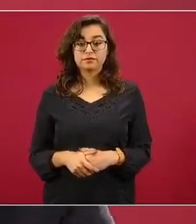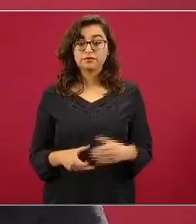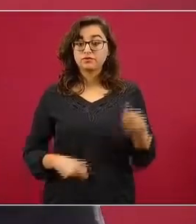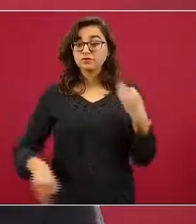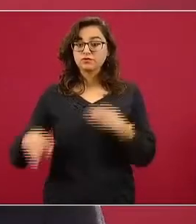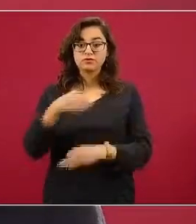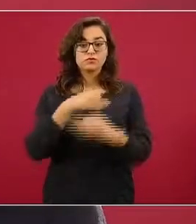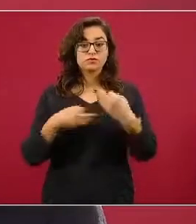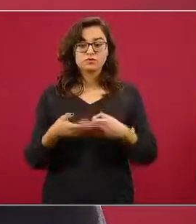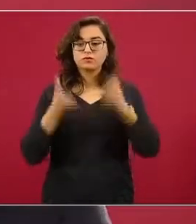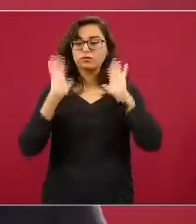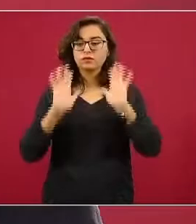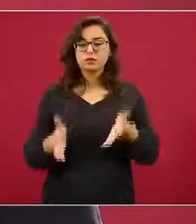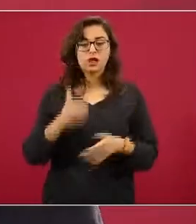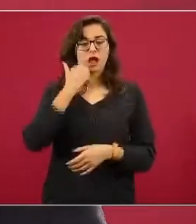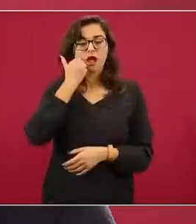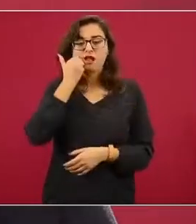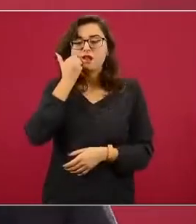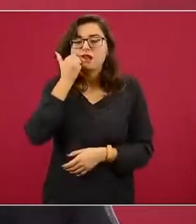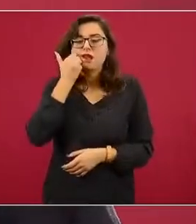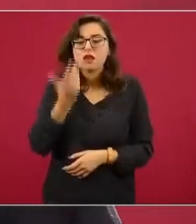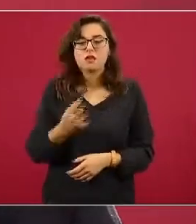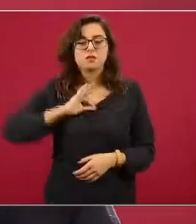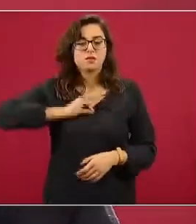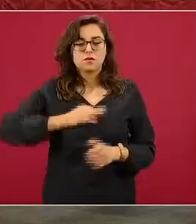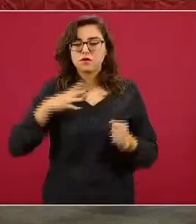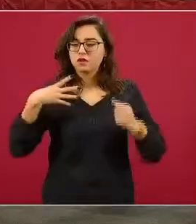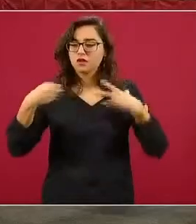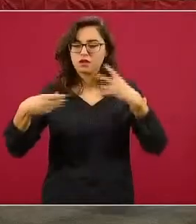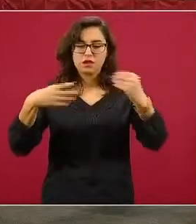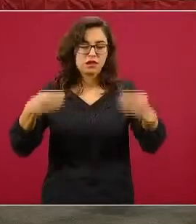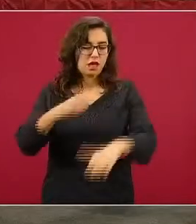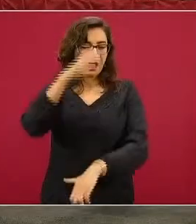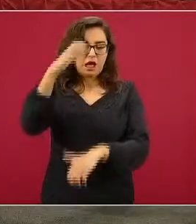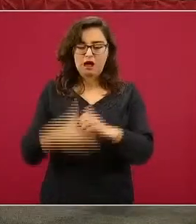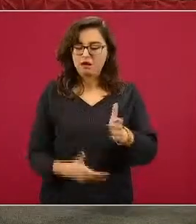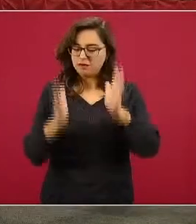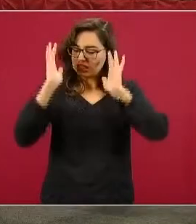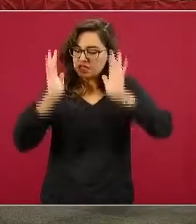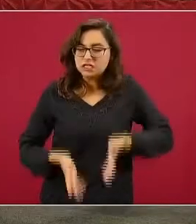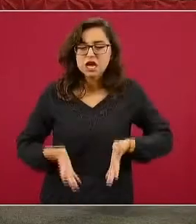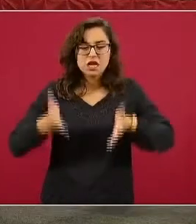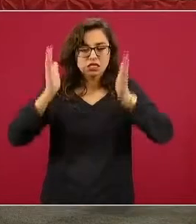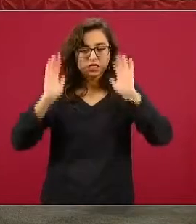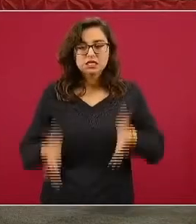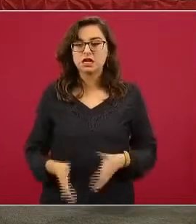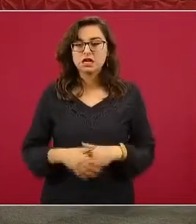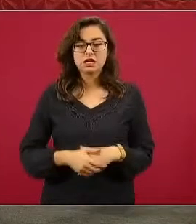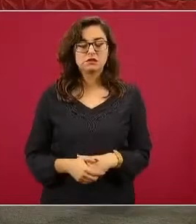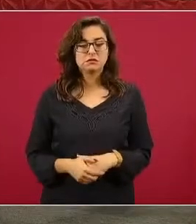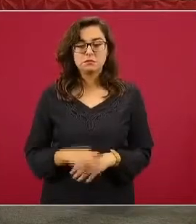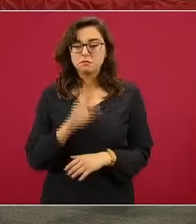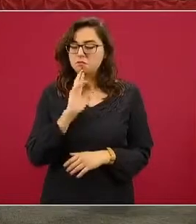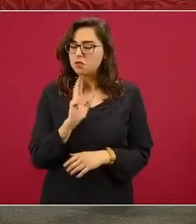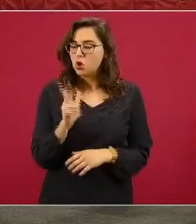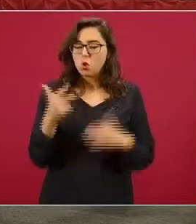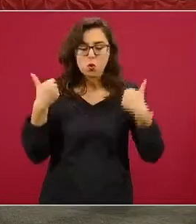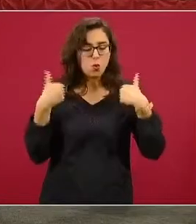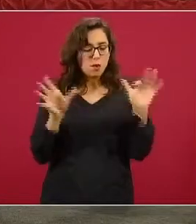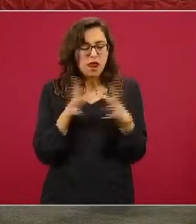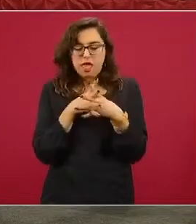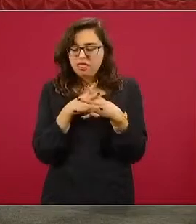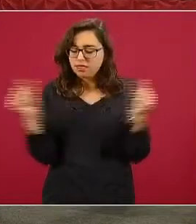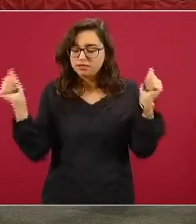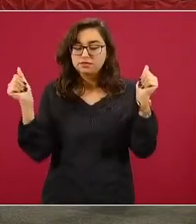epidemia acabara de manera casi inmediata, mejor aún que no hubiera ocurrido,